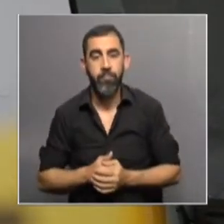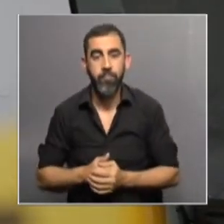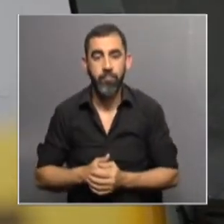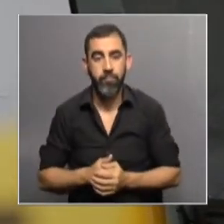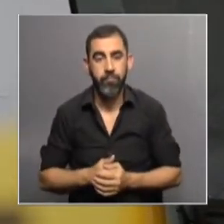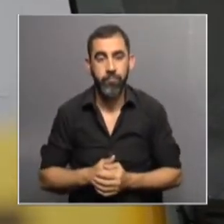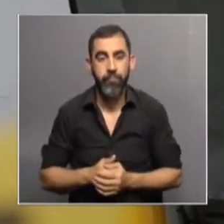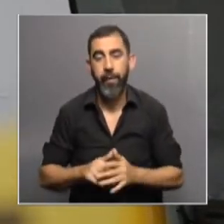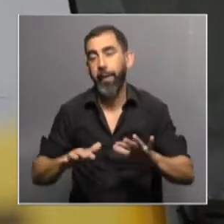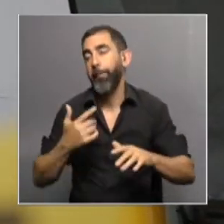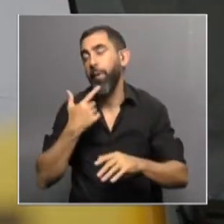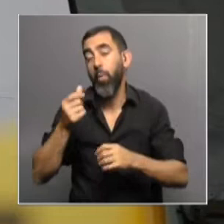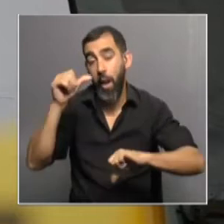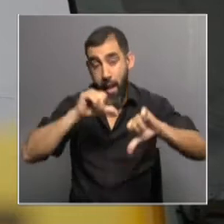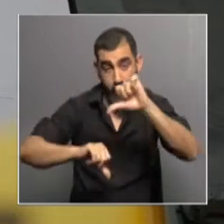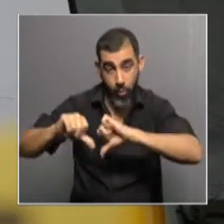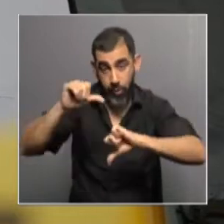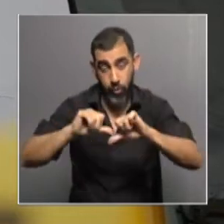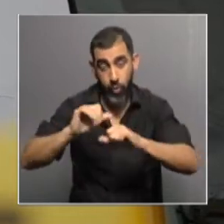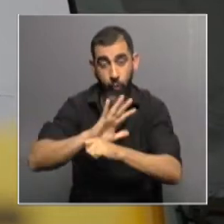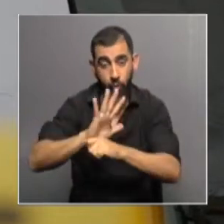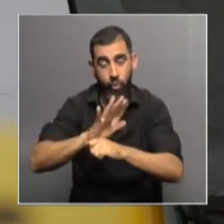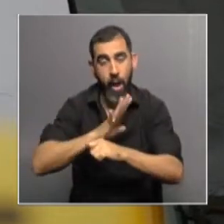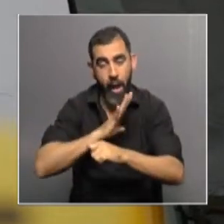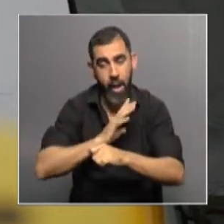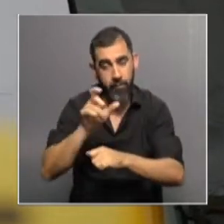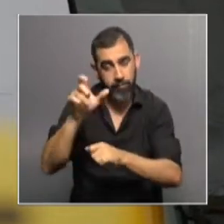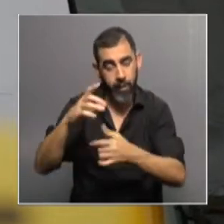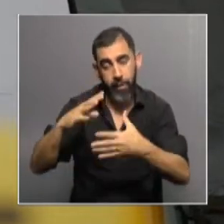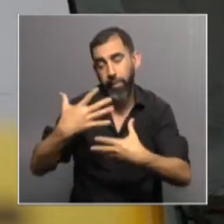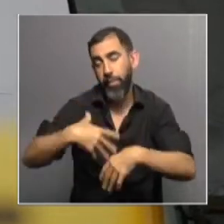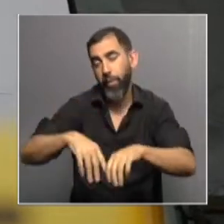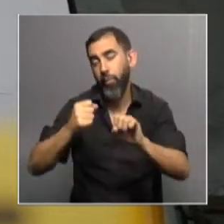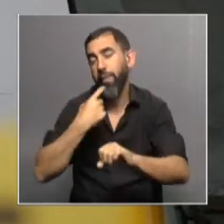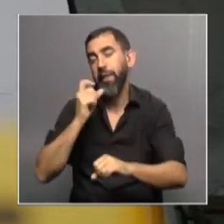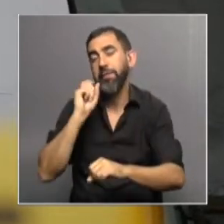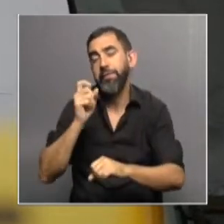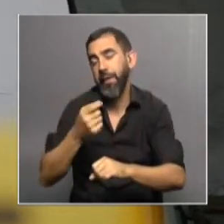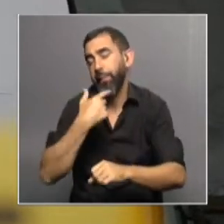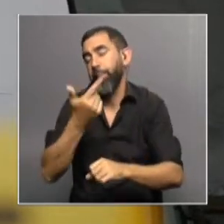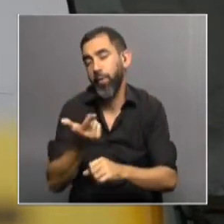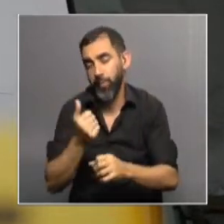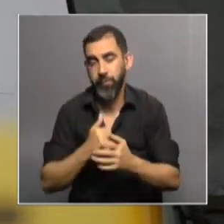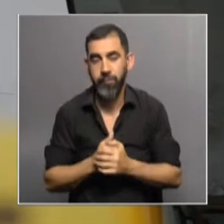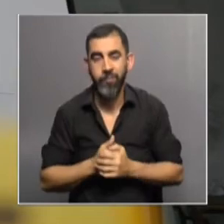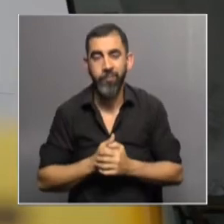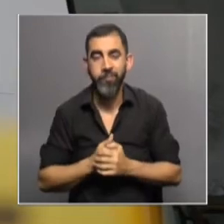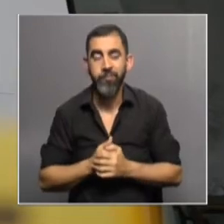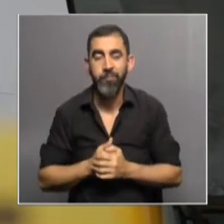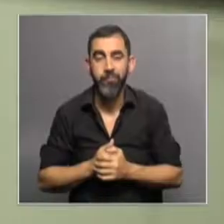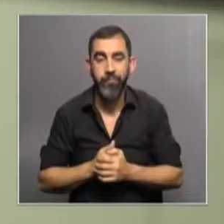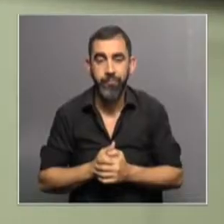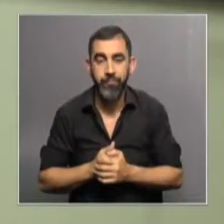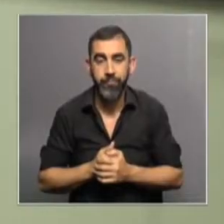¿qué pasa cuando el laboratorio biológico obtiene un perfil genético pongámosle de una sangre de una evidencia de un caso de un hecho?